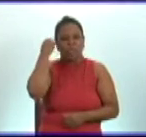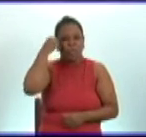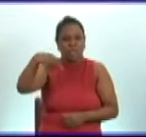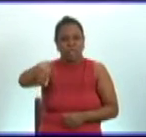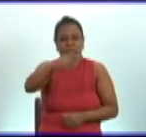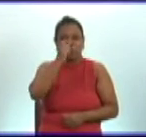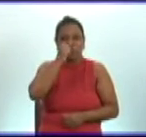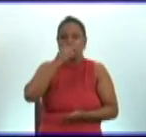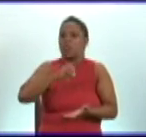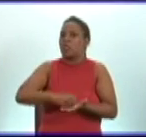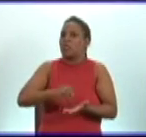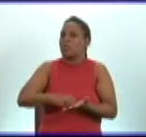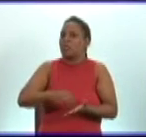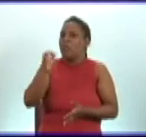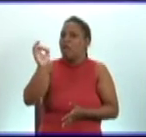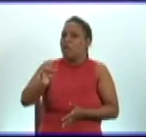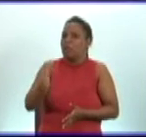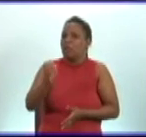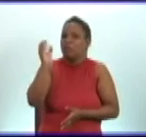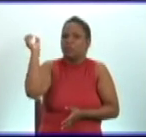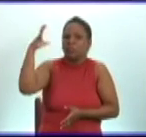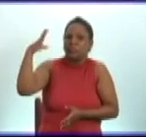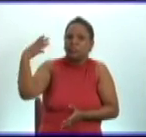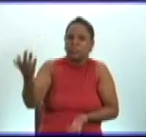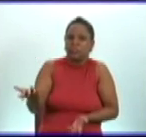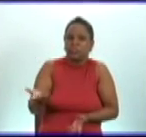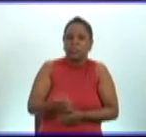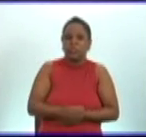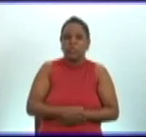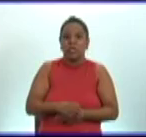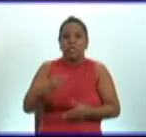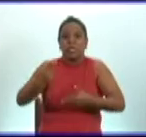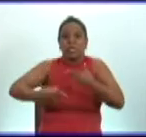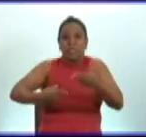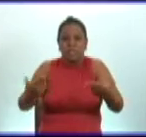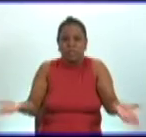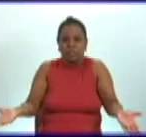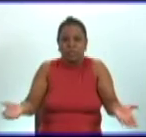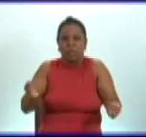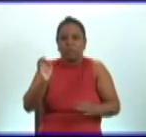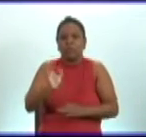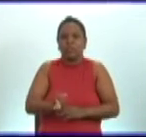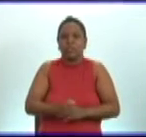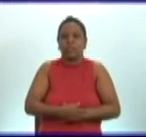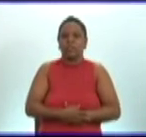la acusación? ¿Dónde consta el delito del que se les acrimina y supone?